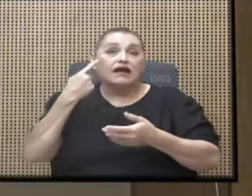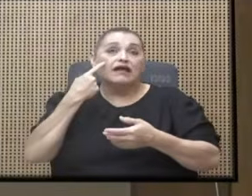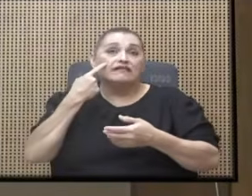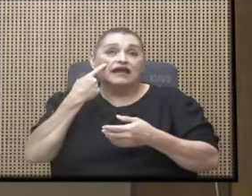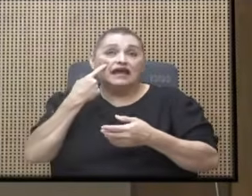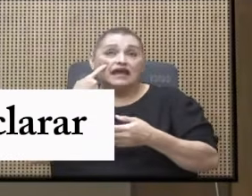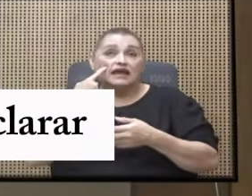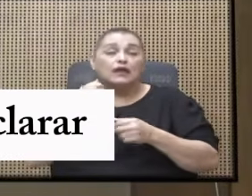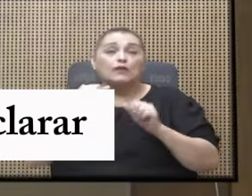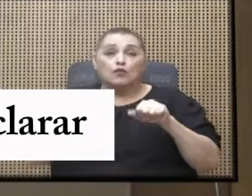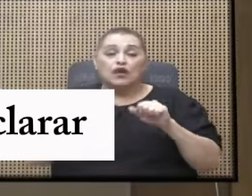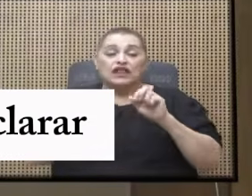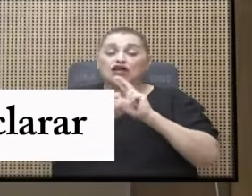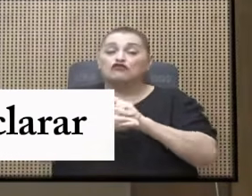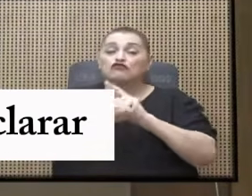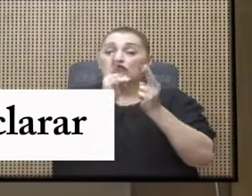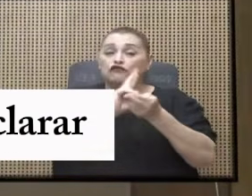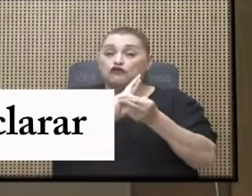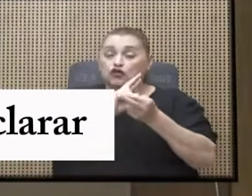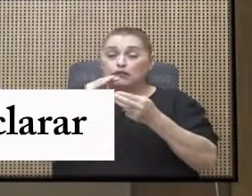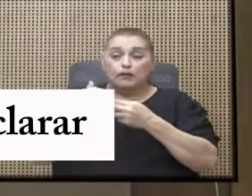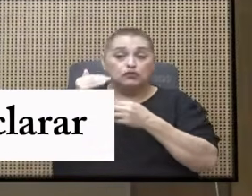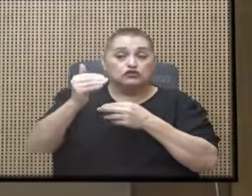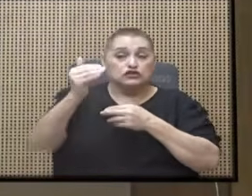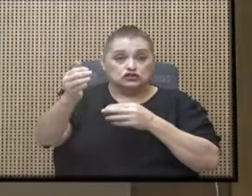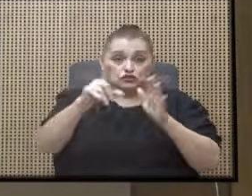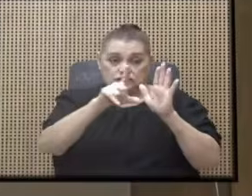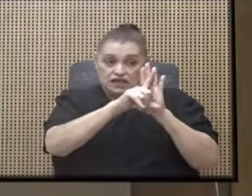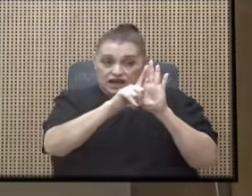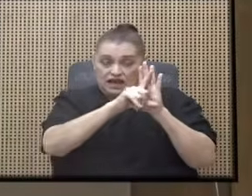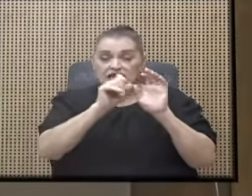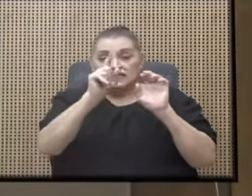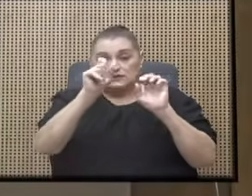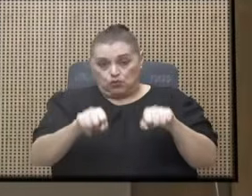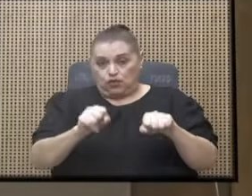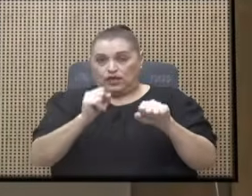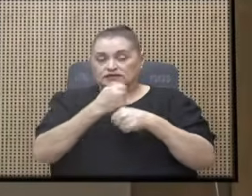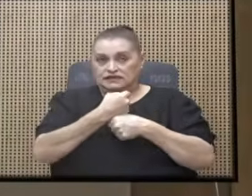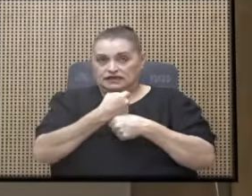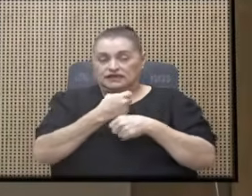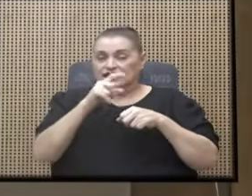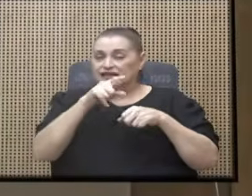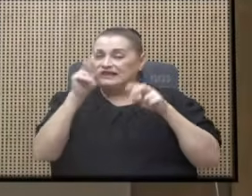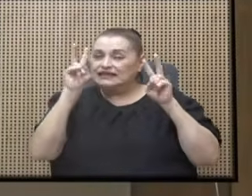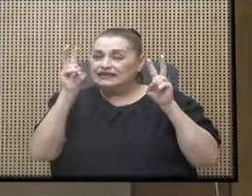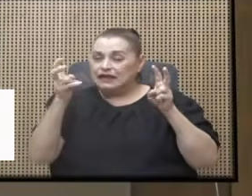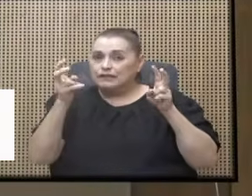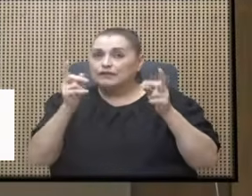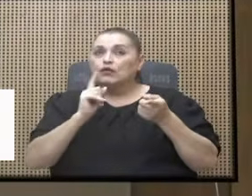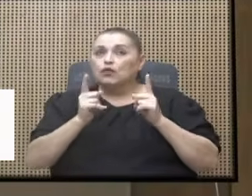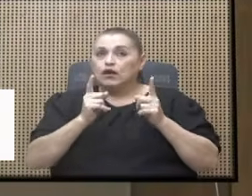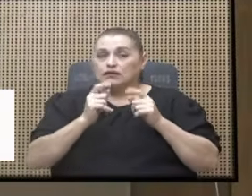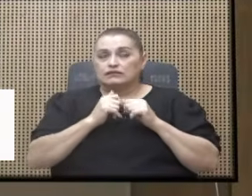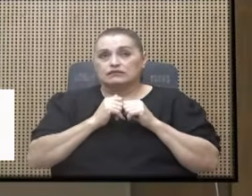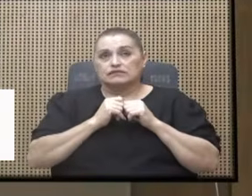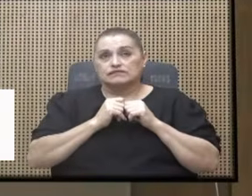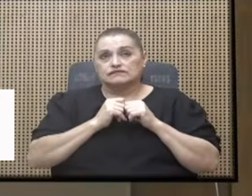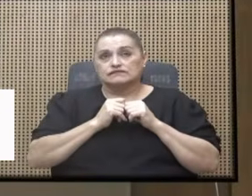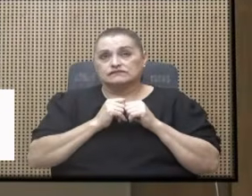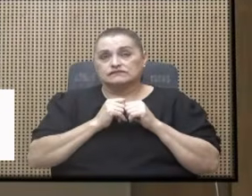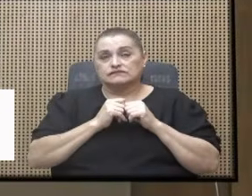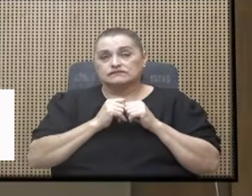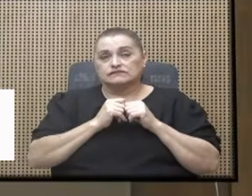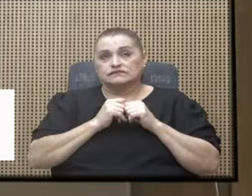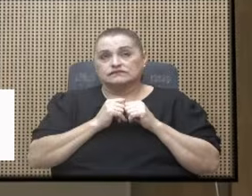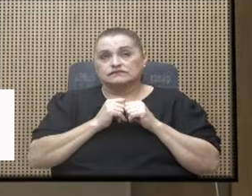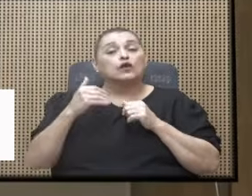más bien con reformas posteriores a la legislación que se puede aclarar. Y es el tema de cuando